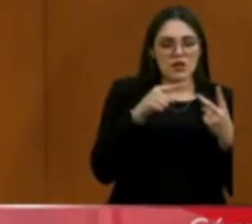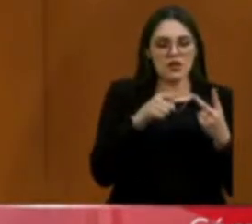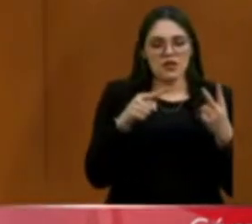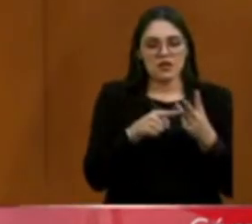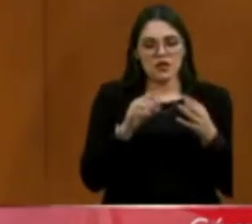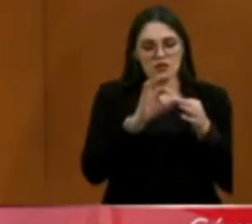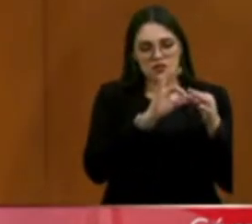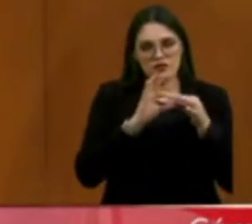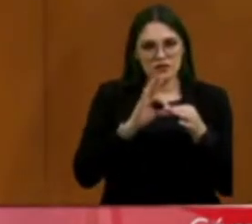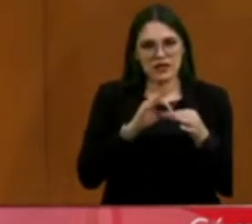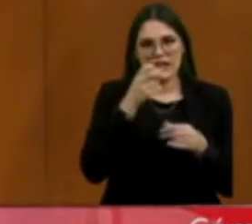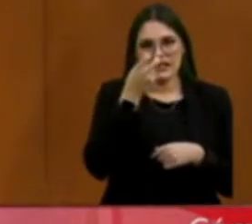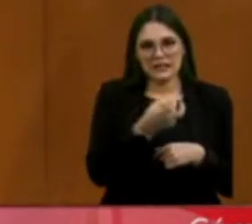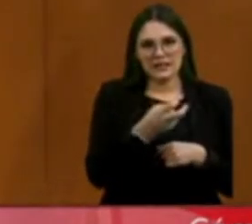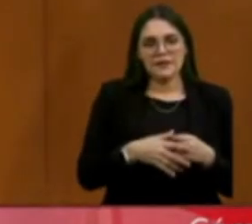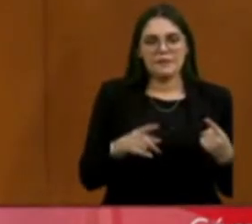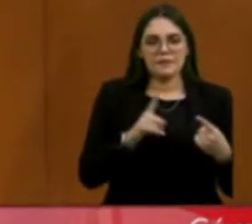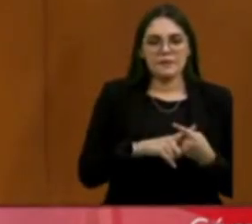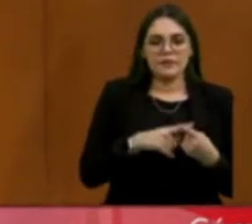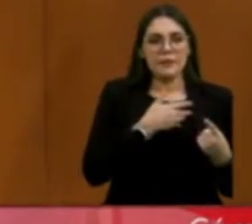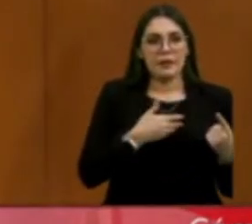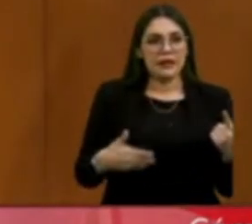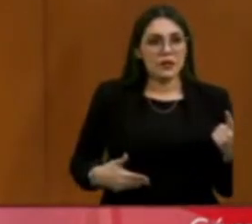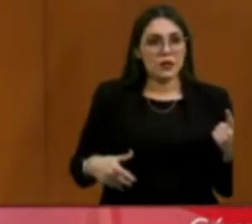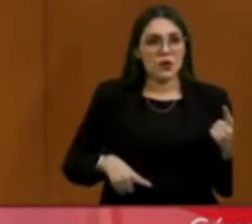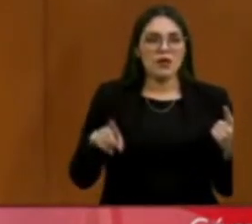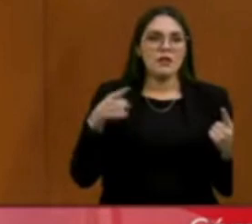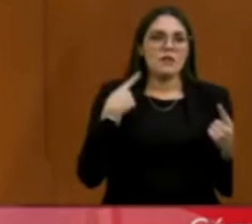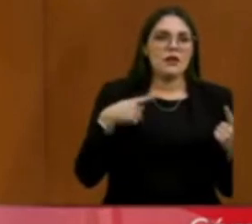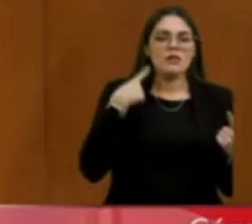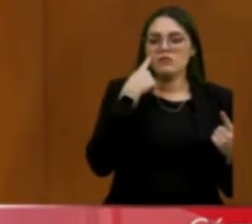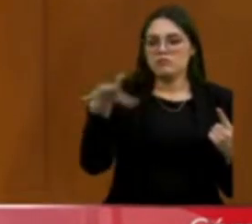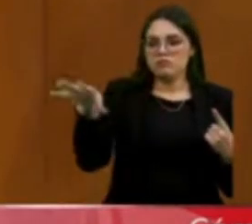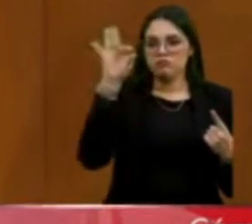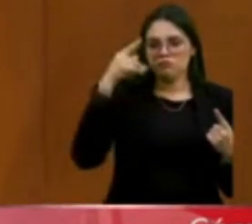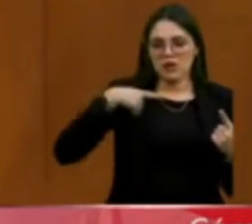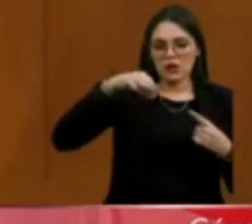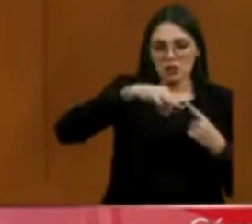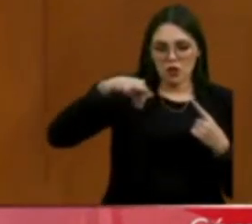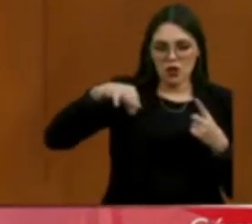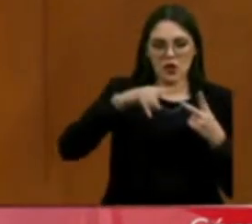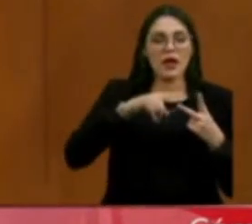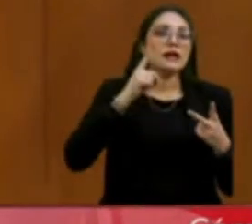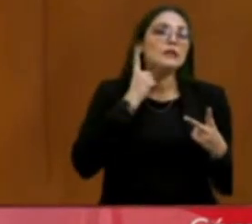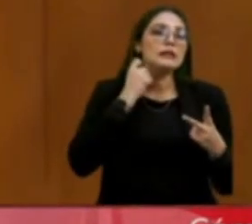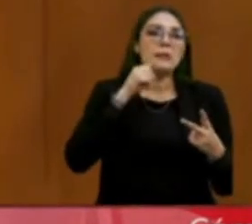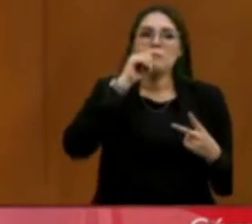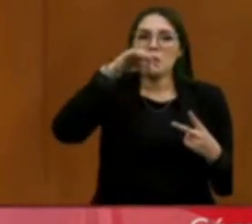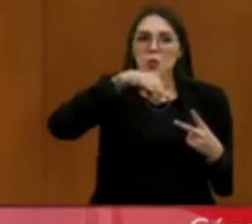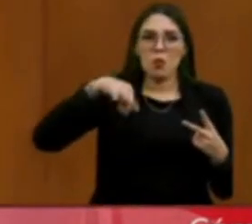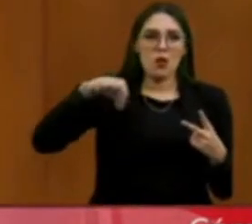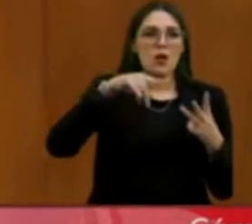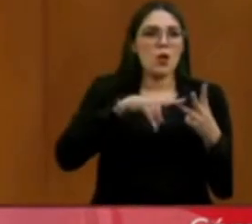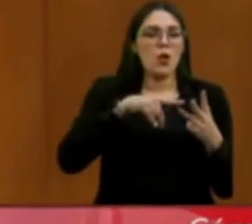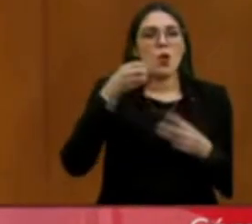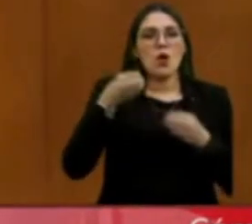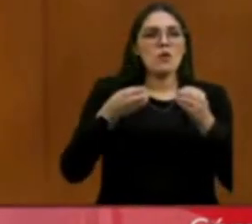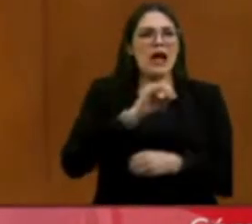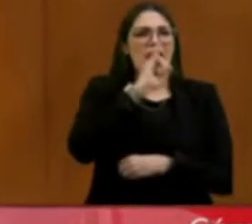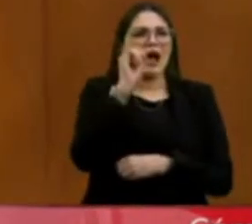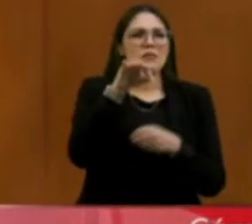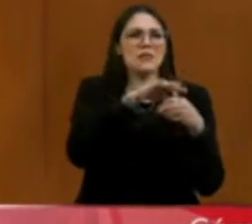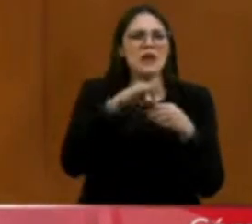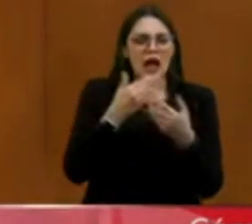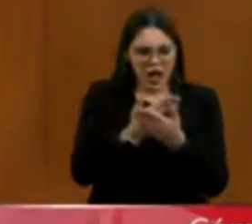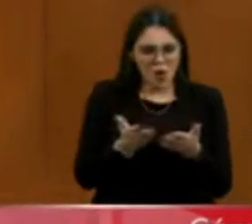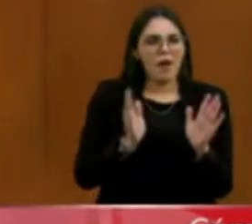poderes de la Unión. Al Ejecutivo lo elige el pueblo, al Legislativo también, y al Judicial no lo elegía el pueblo.